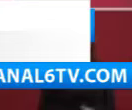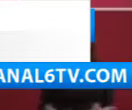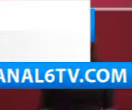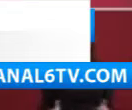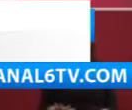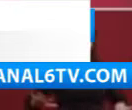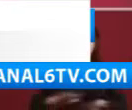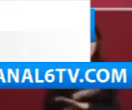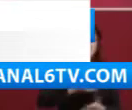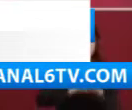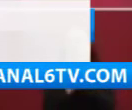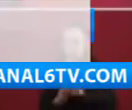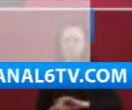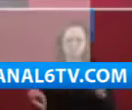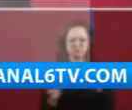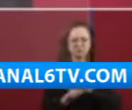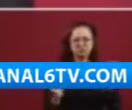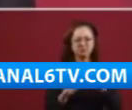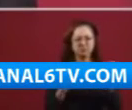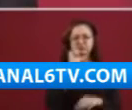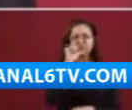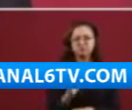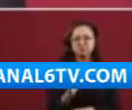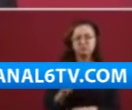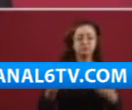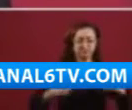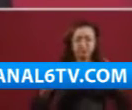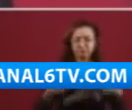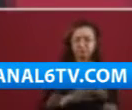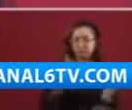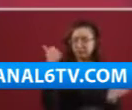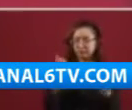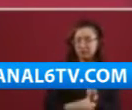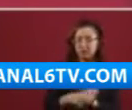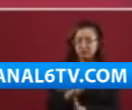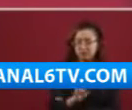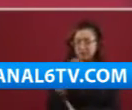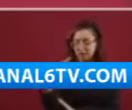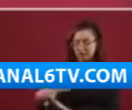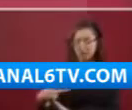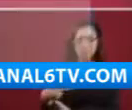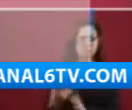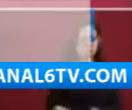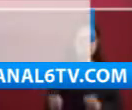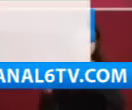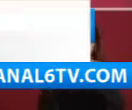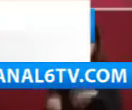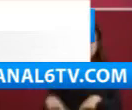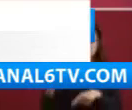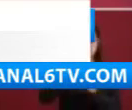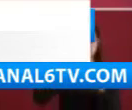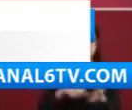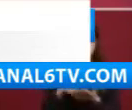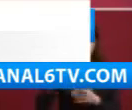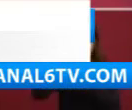médicos de el llamado seguro popular va a seguir recibiendo atención